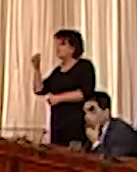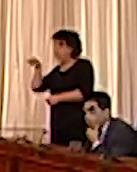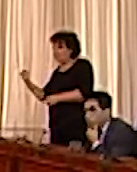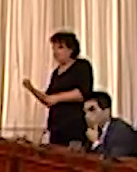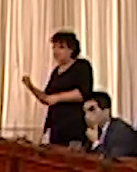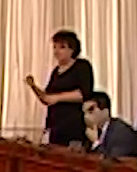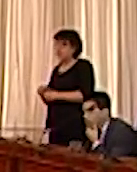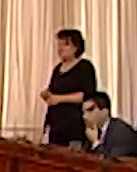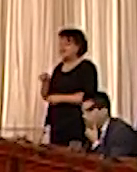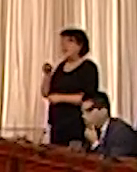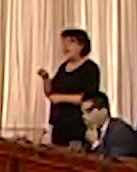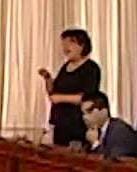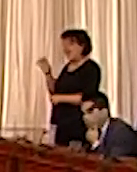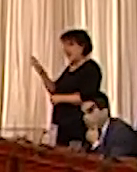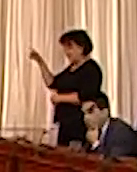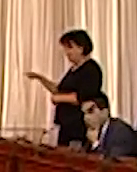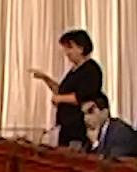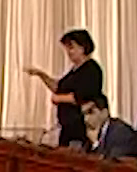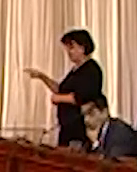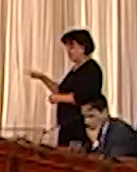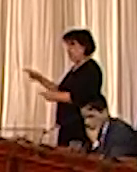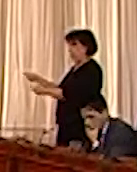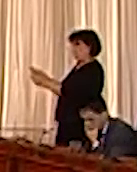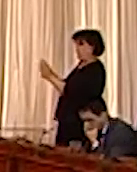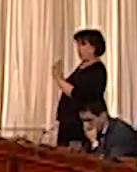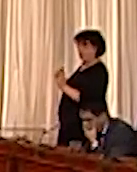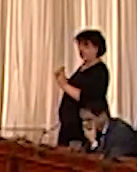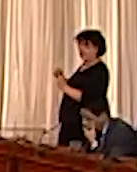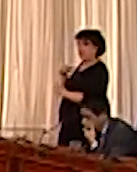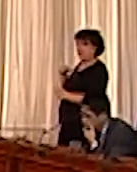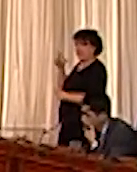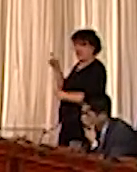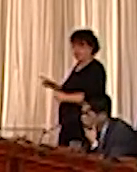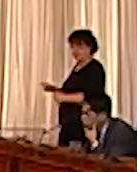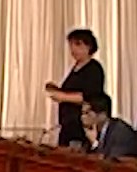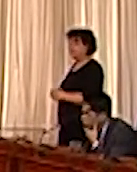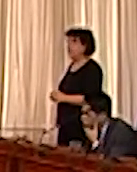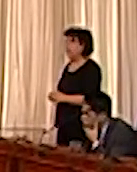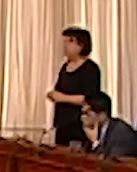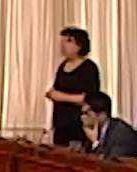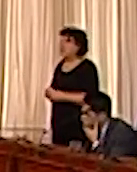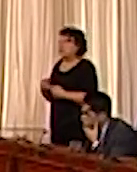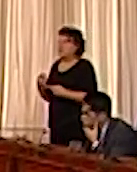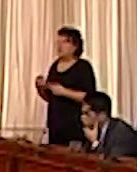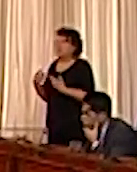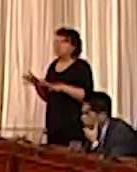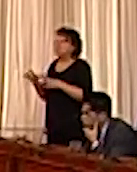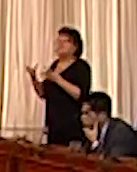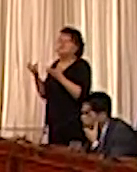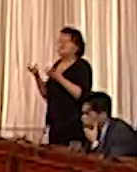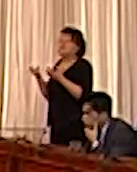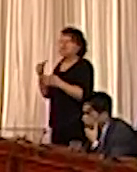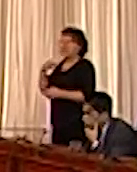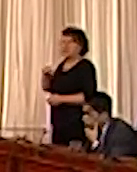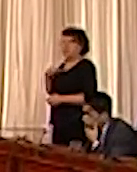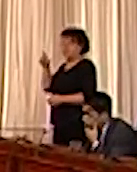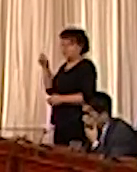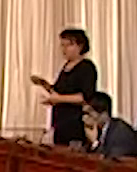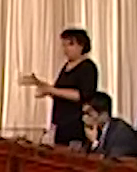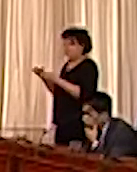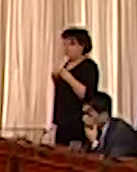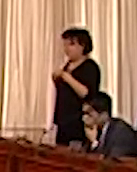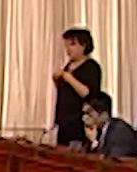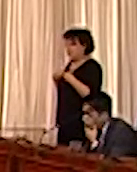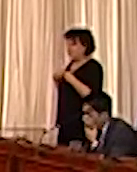obra del artista al y capital a efecto de formalizar la misma de acuerdo con las consideraciones expuestas entendiéndose que es una donación